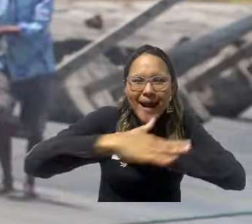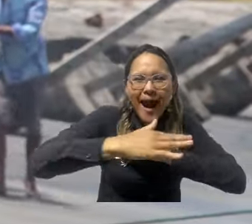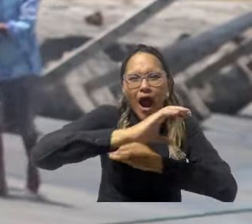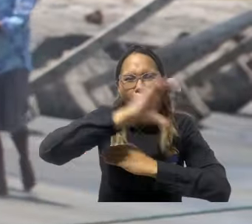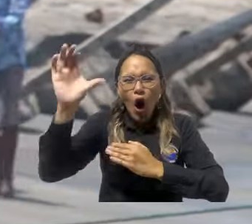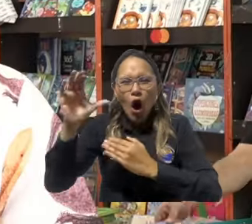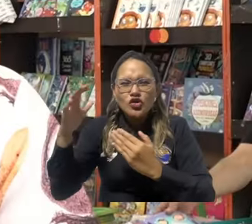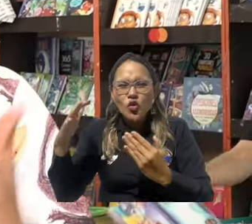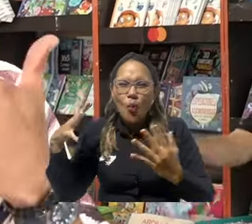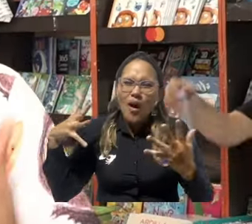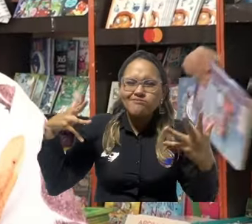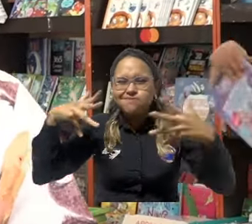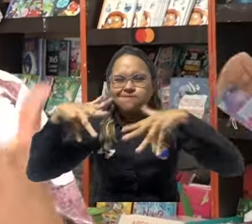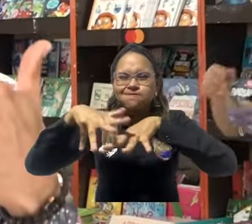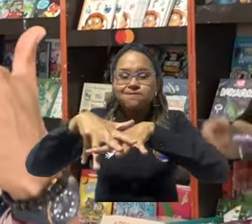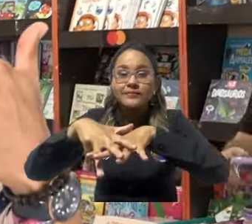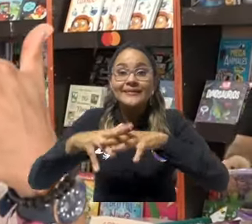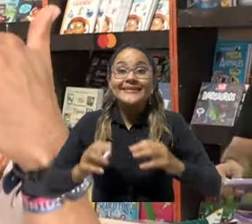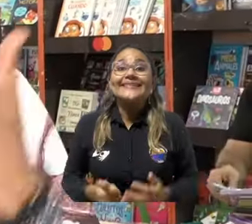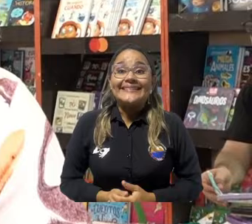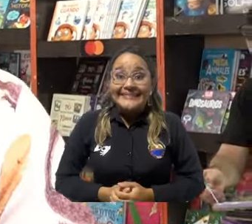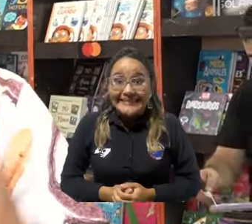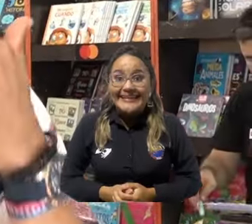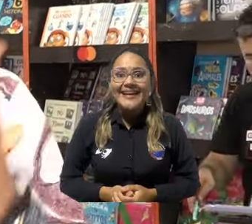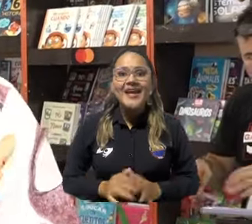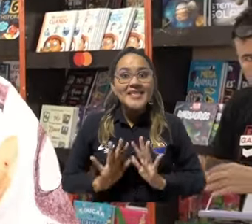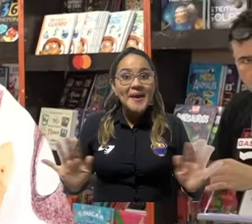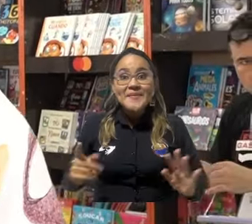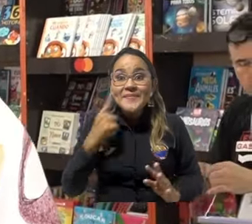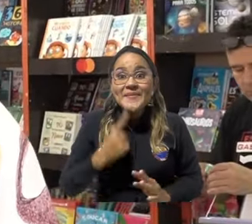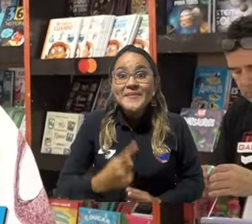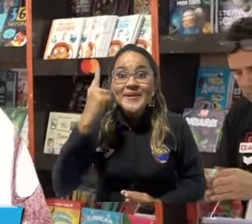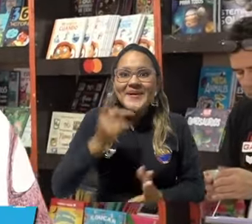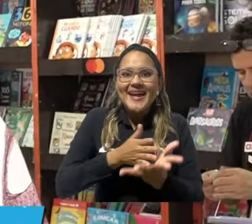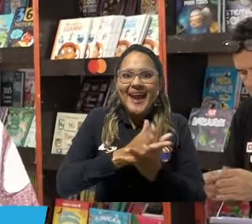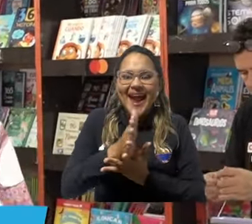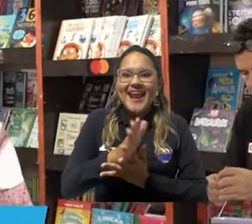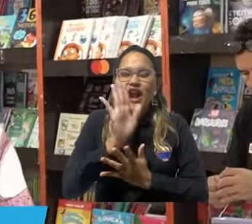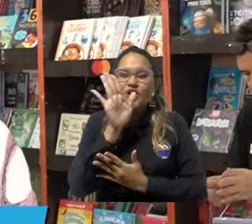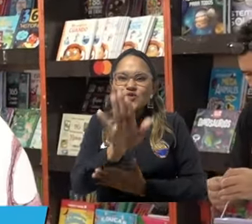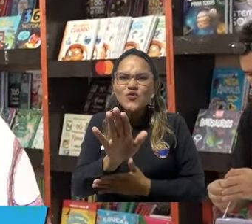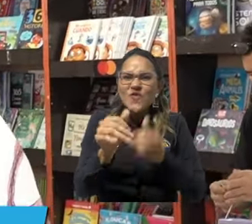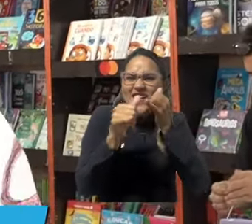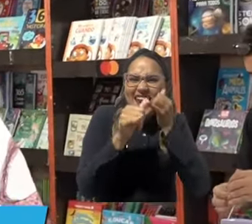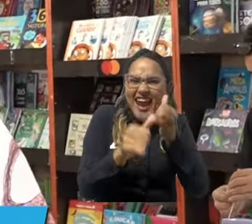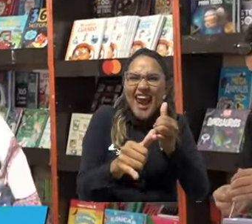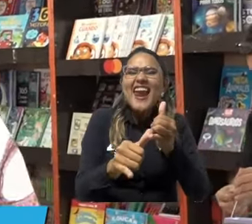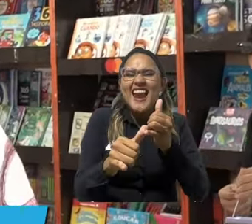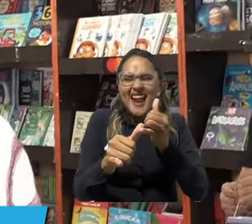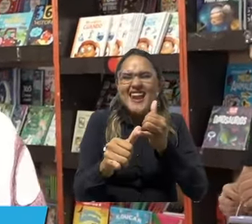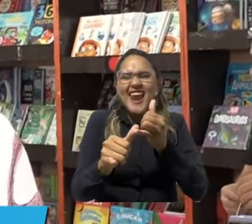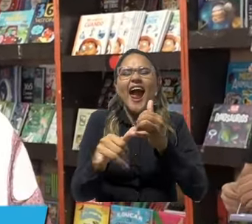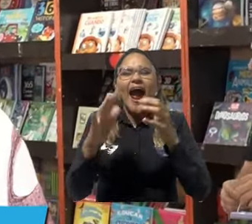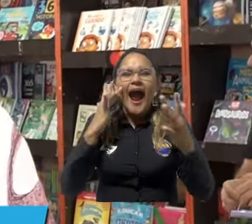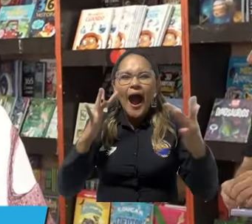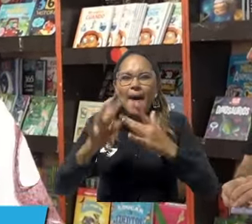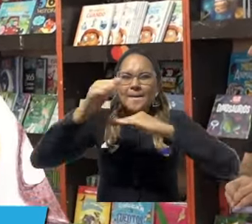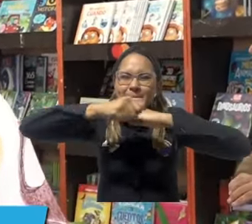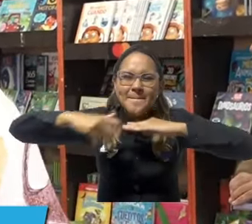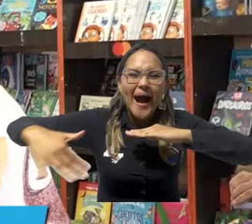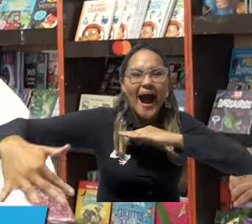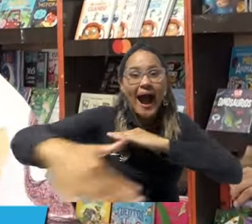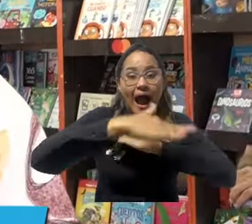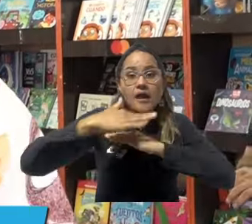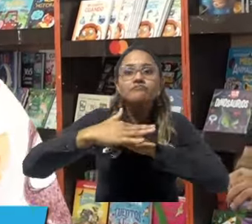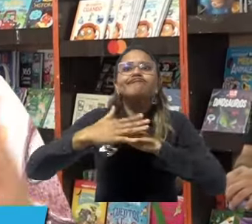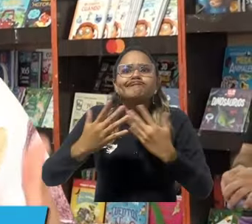costero. Ofertamos el primer programa en América Latina en Ingeniería Marino-Costera, un programa innovador, inter y transdisciplinario, un programa que